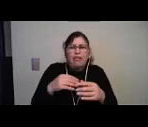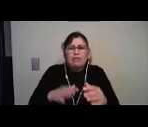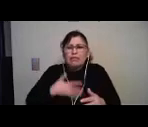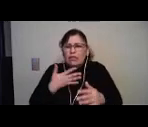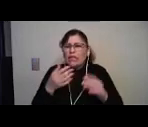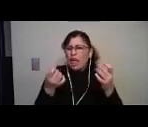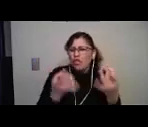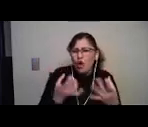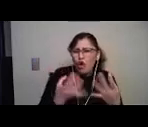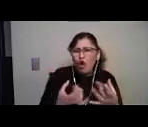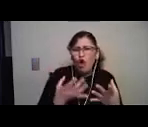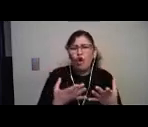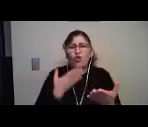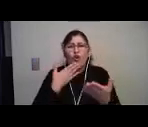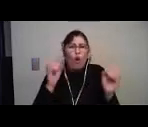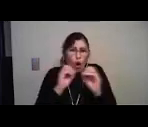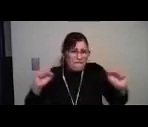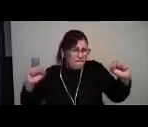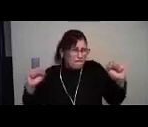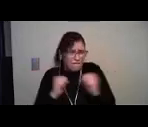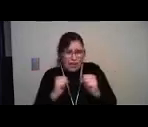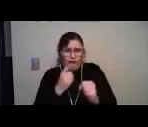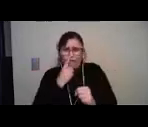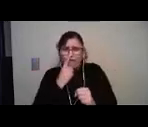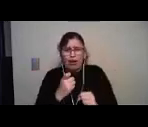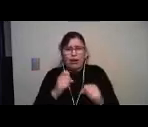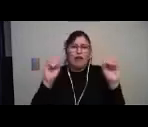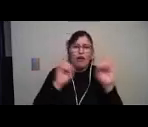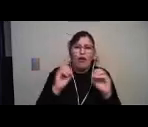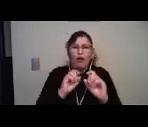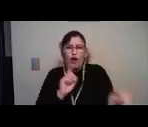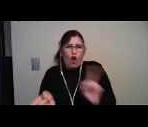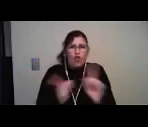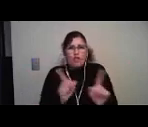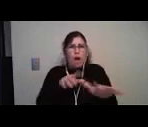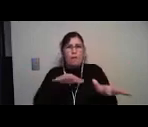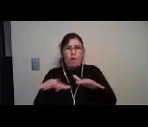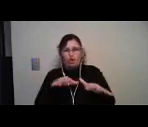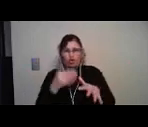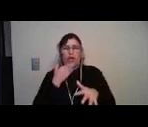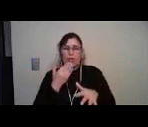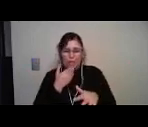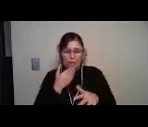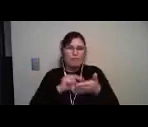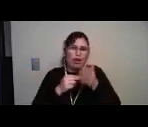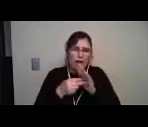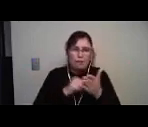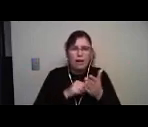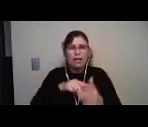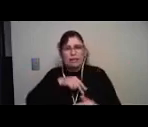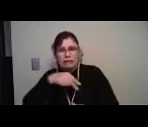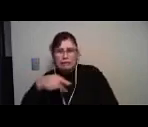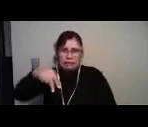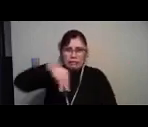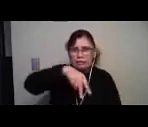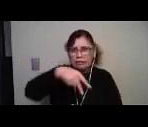de congelación con espasmos musculares, con dificultad para la coordinación motora, ¿ya? Problemas para la marcha, la inestabilidad